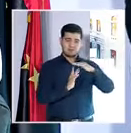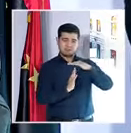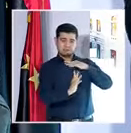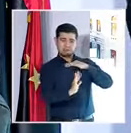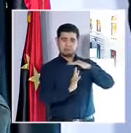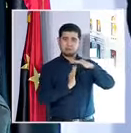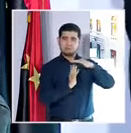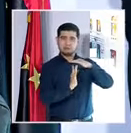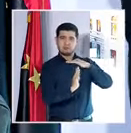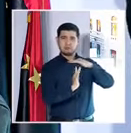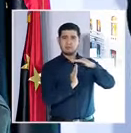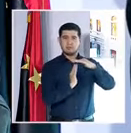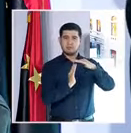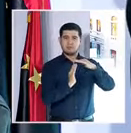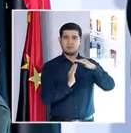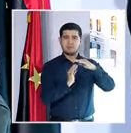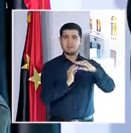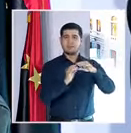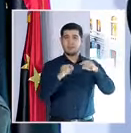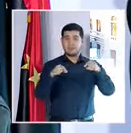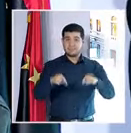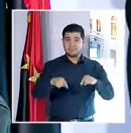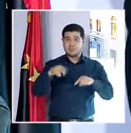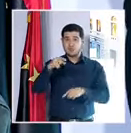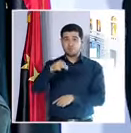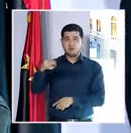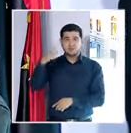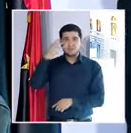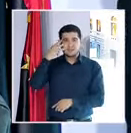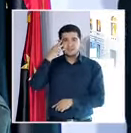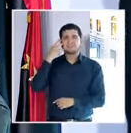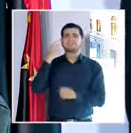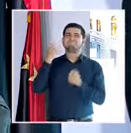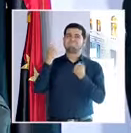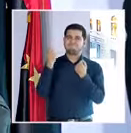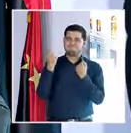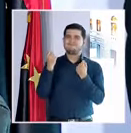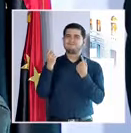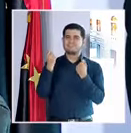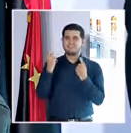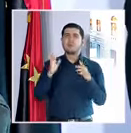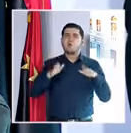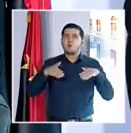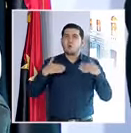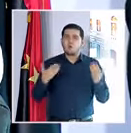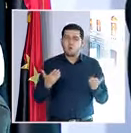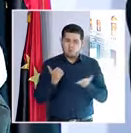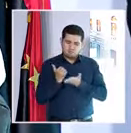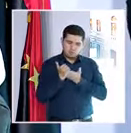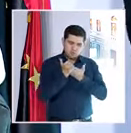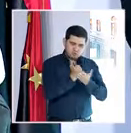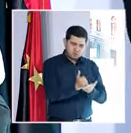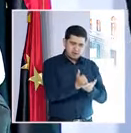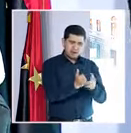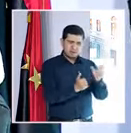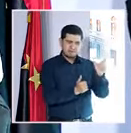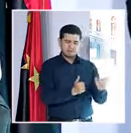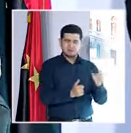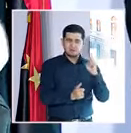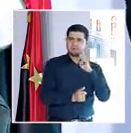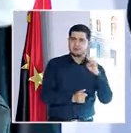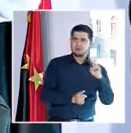que Norte de Santander ha entendido cómo atender al hermano venezolano. Y aquí quiero